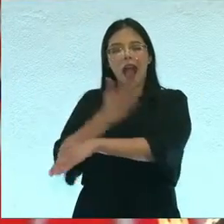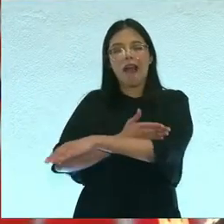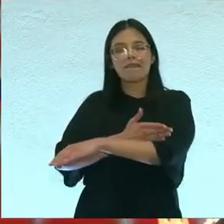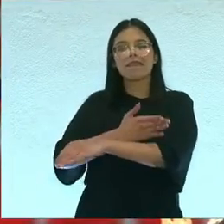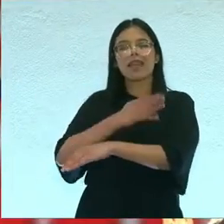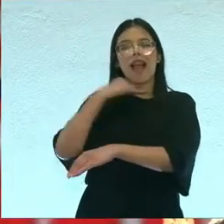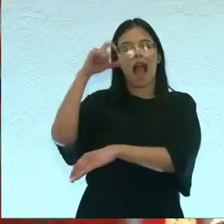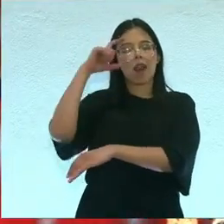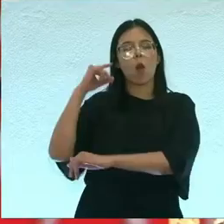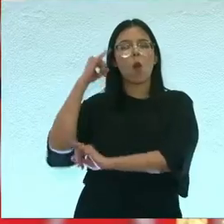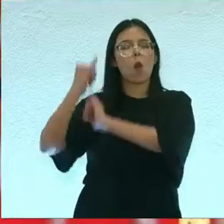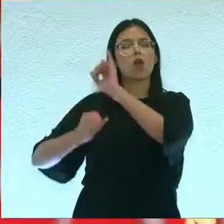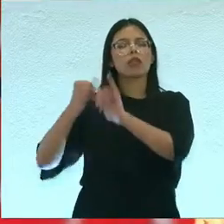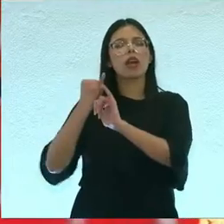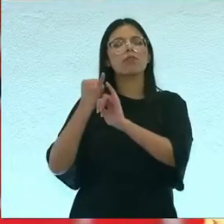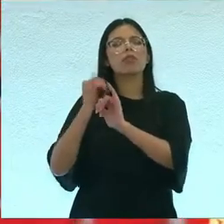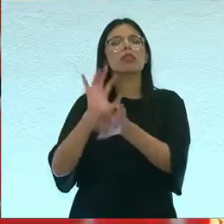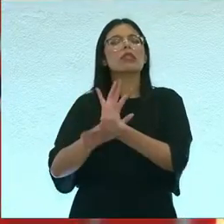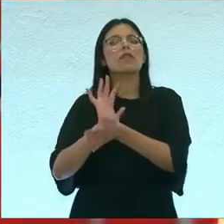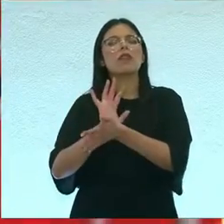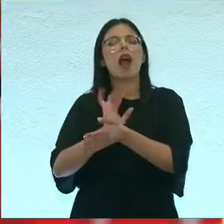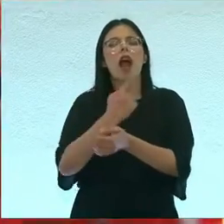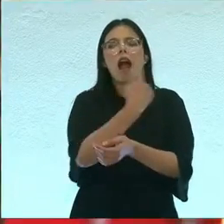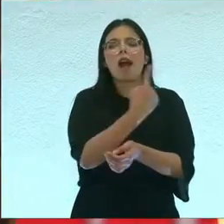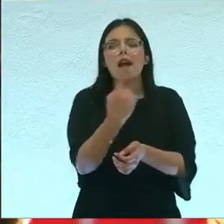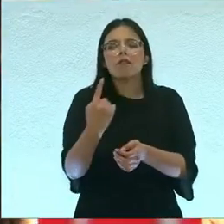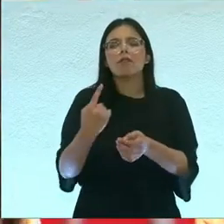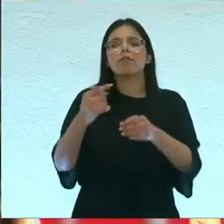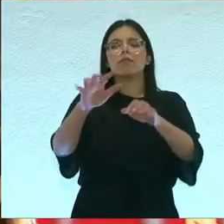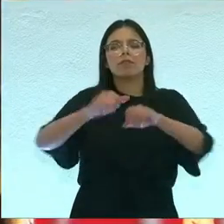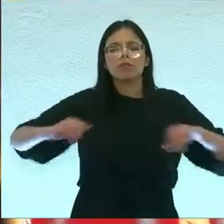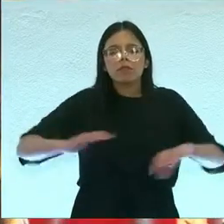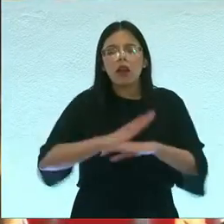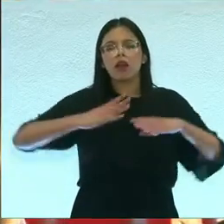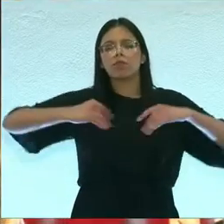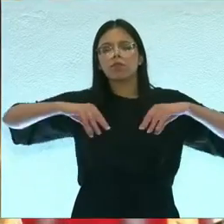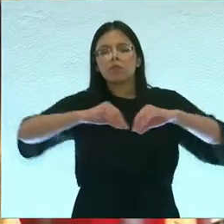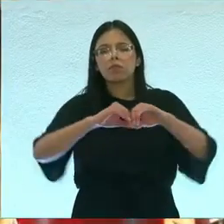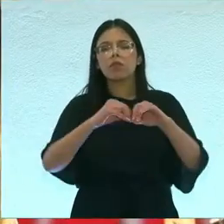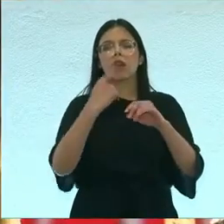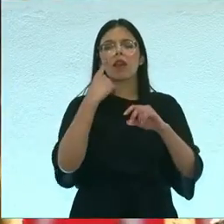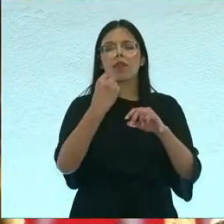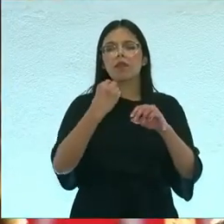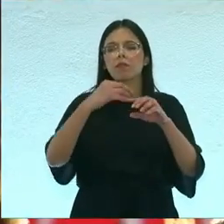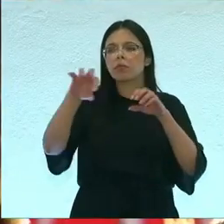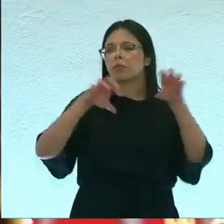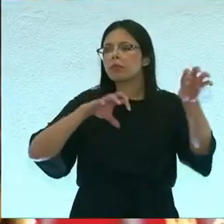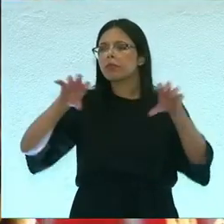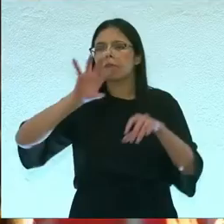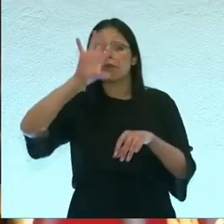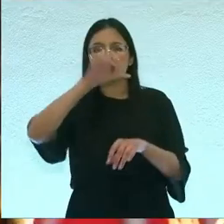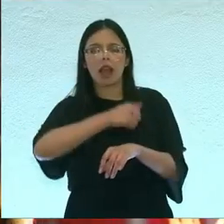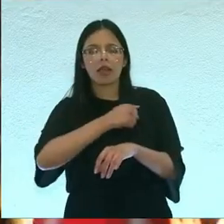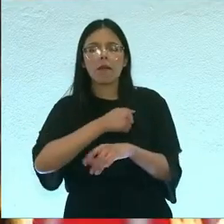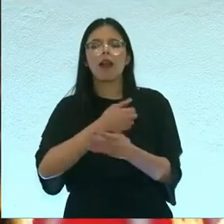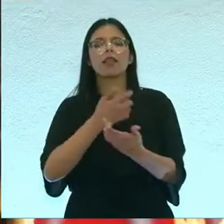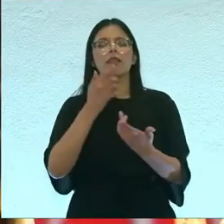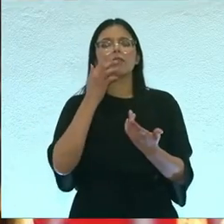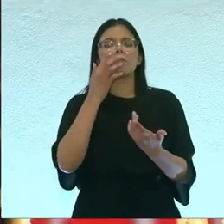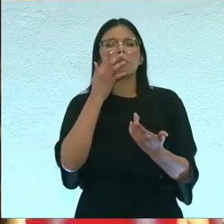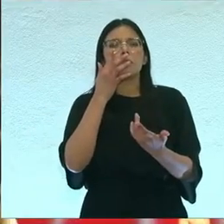significa cada artesano y artesana de cada Rincón de la provincia viniendo